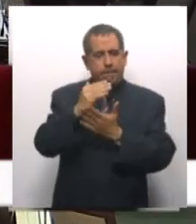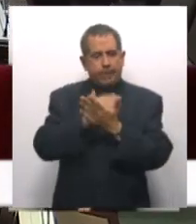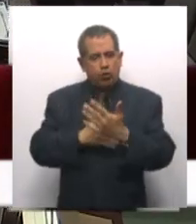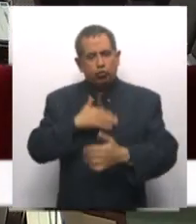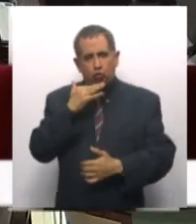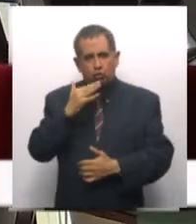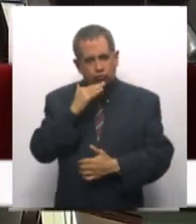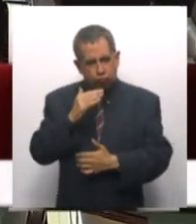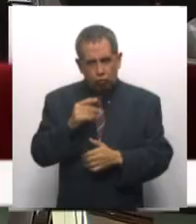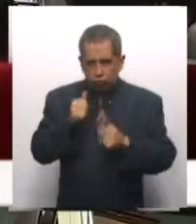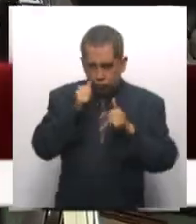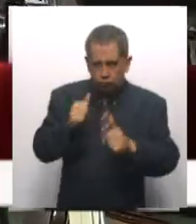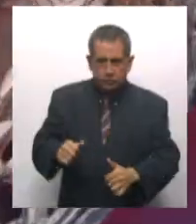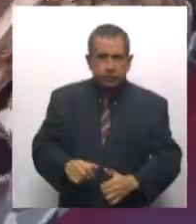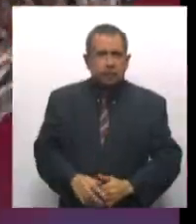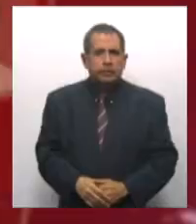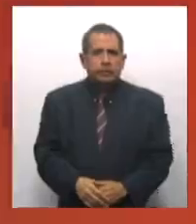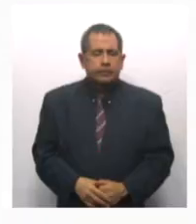a la corrupción.